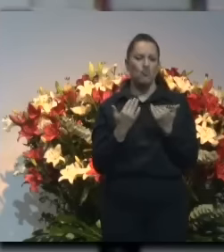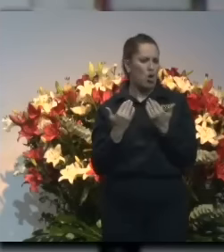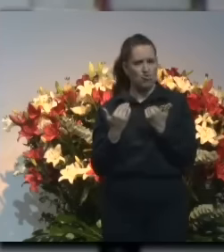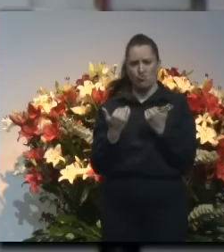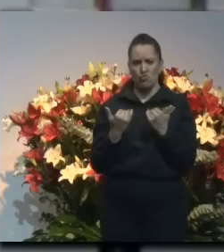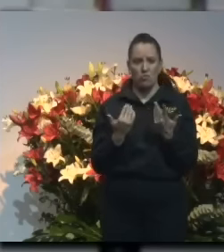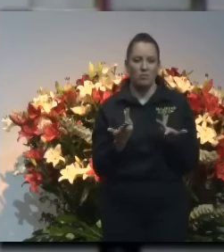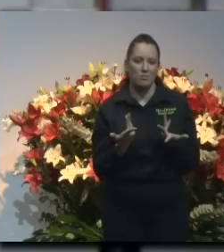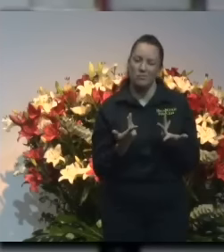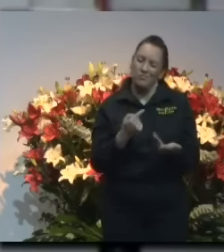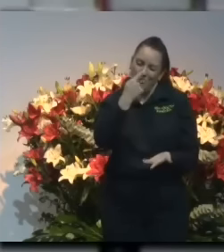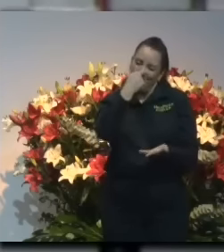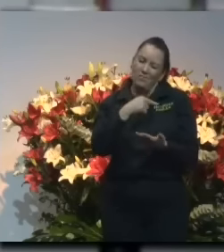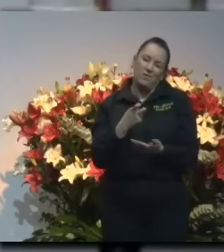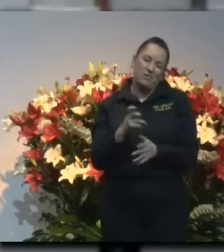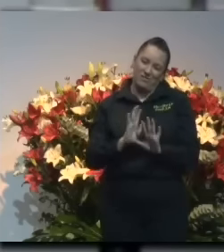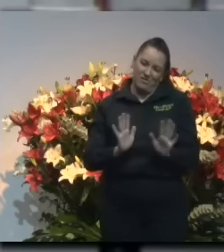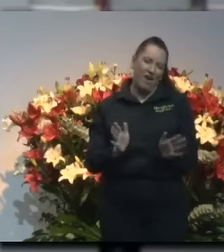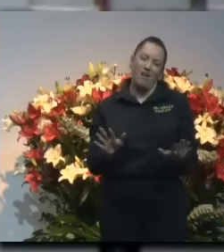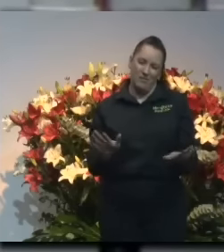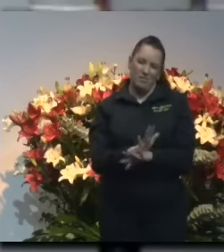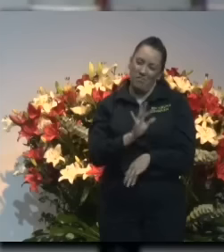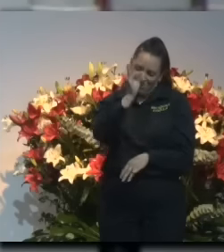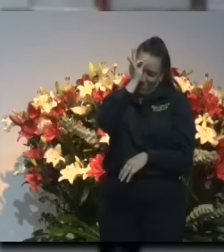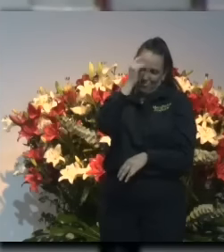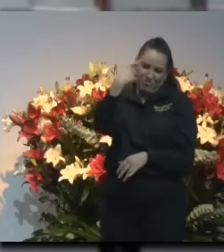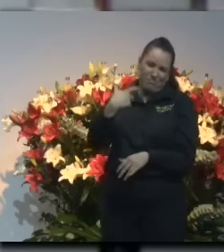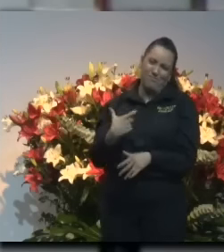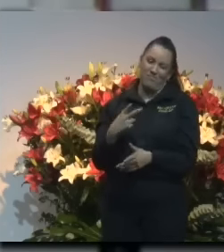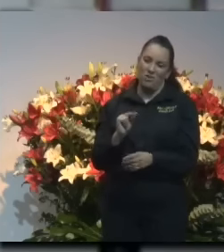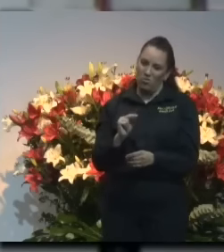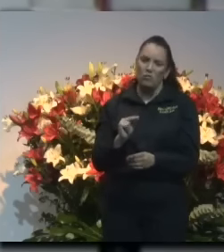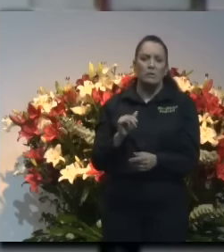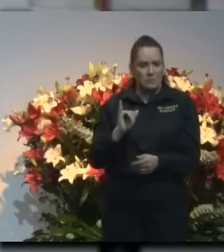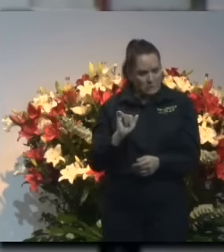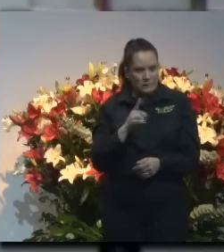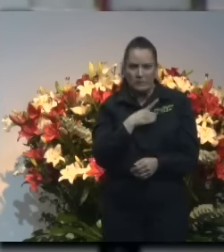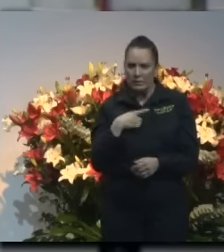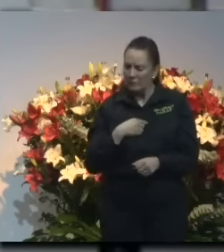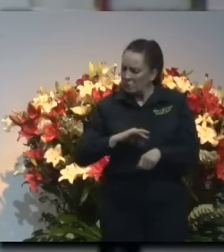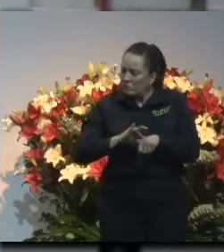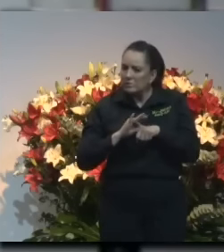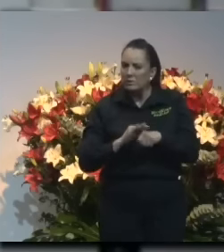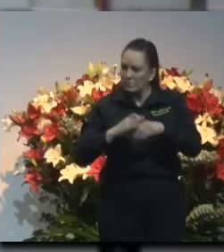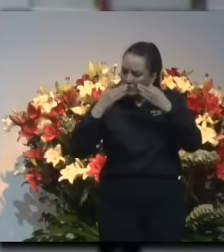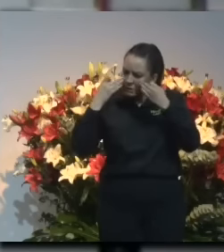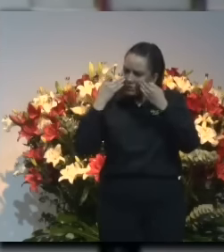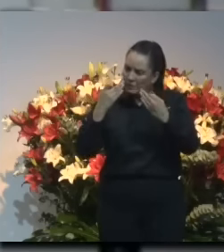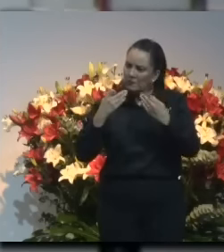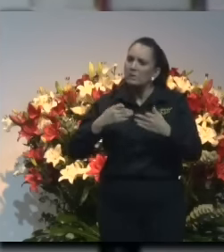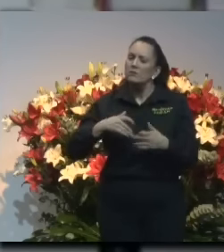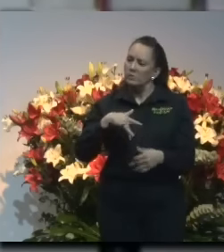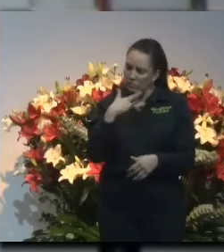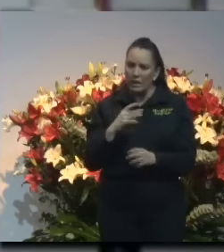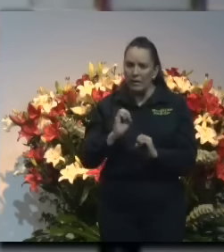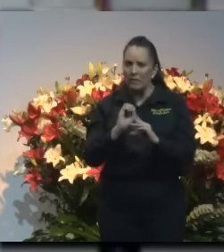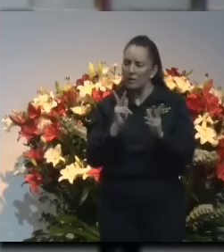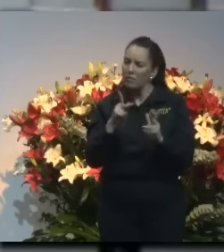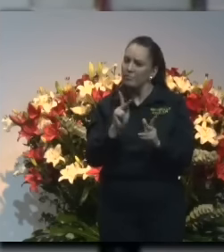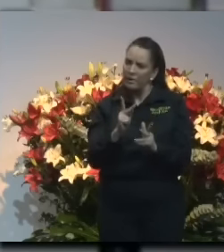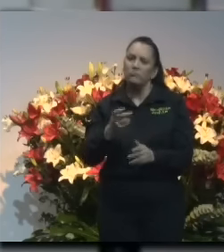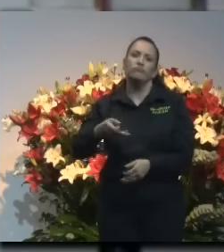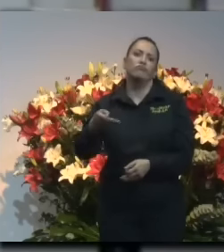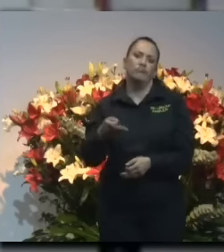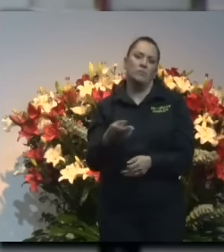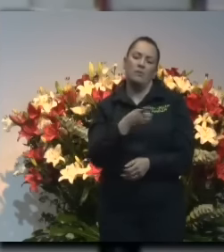hacer tontos, asumir la realidad por dolorosa que sea, y algo que yo me he comprometido con los mexicanos es a